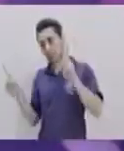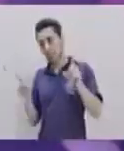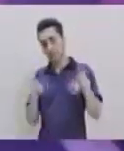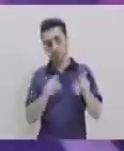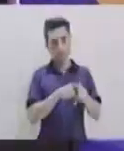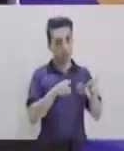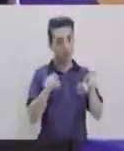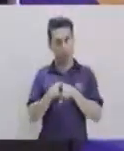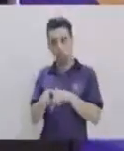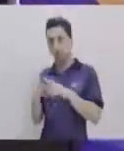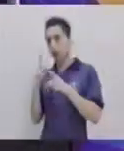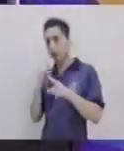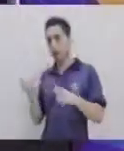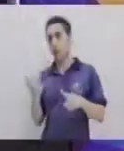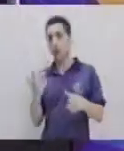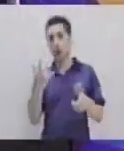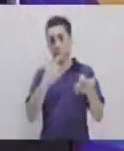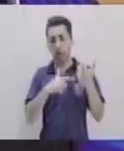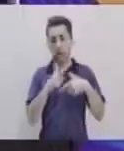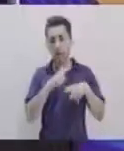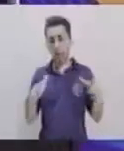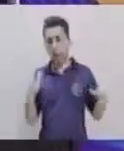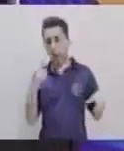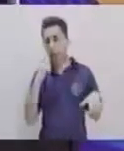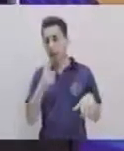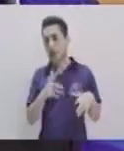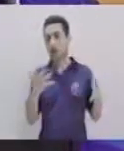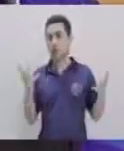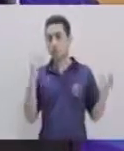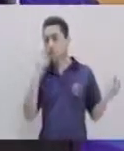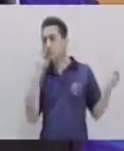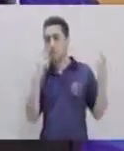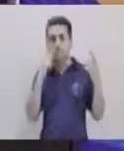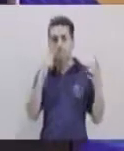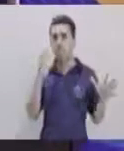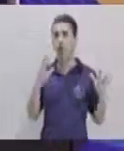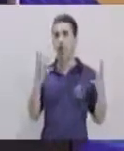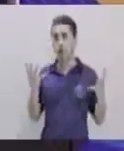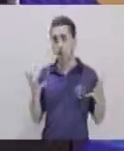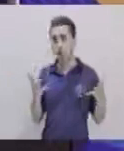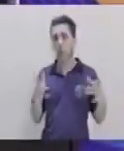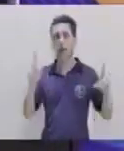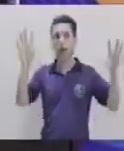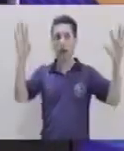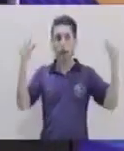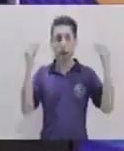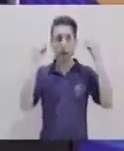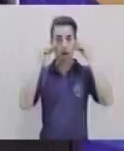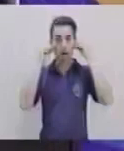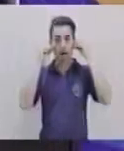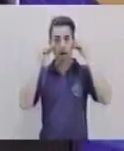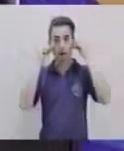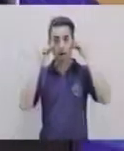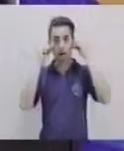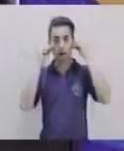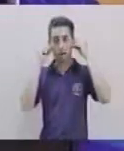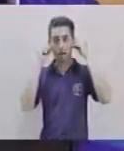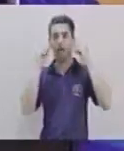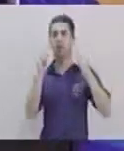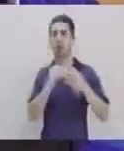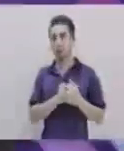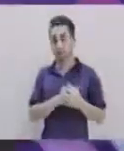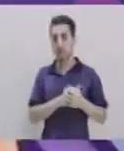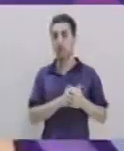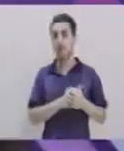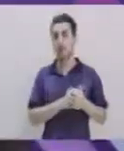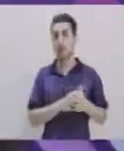de nuestro lenguaje, ¿de dónde las escuchamos? Por nuestro sentido del